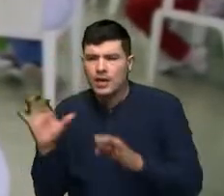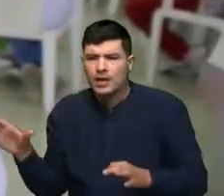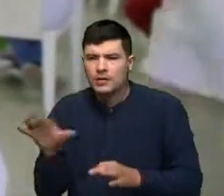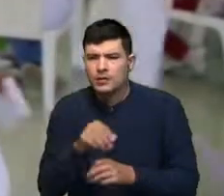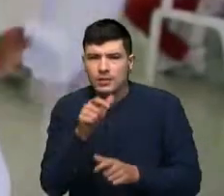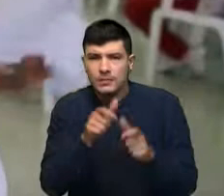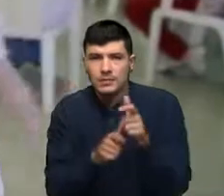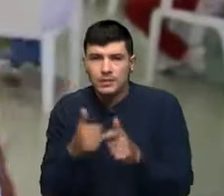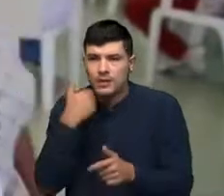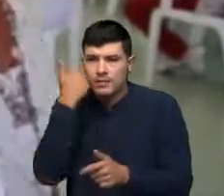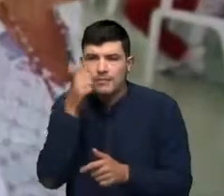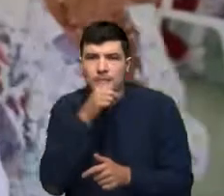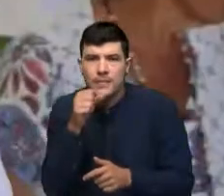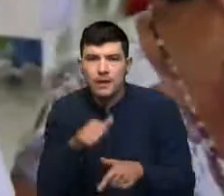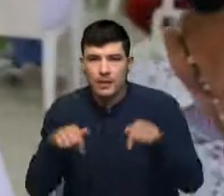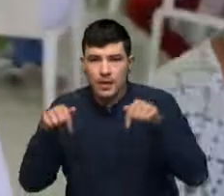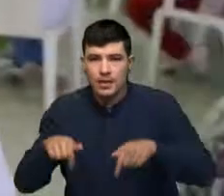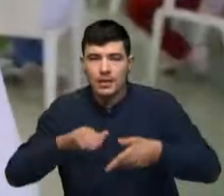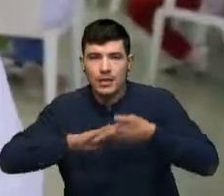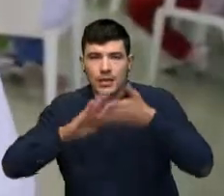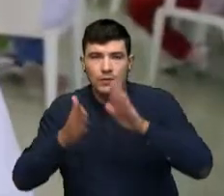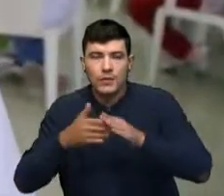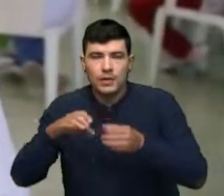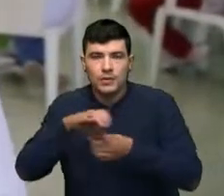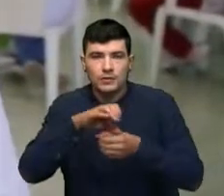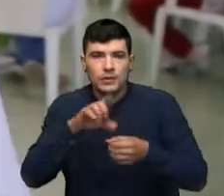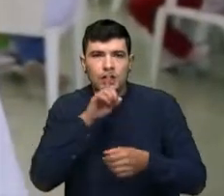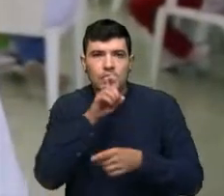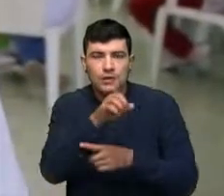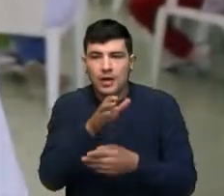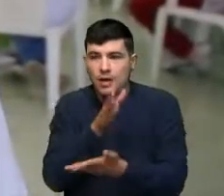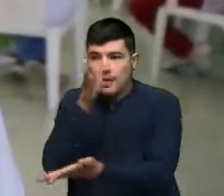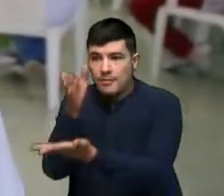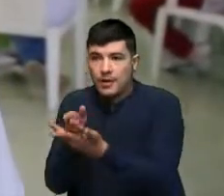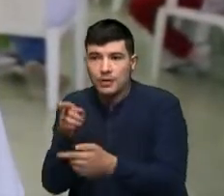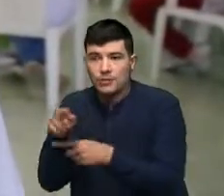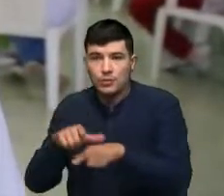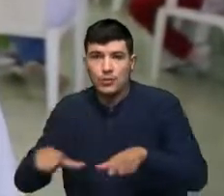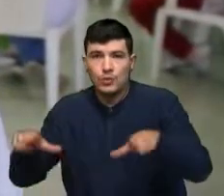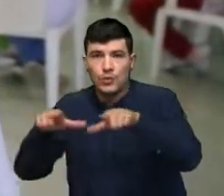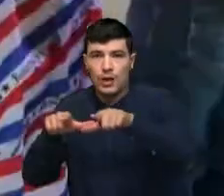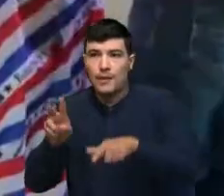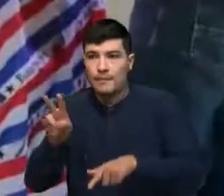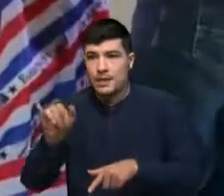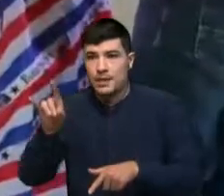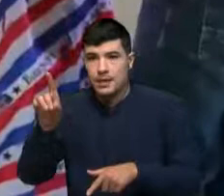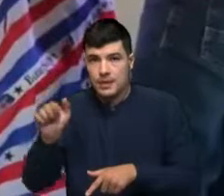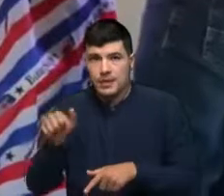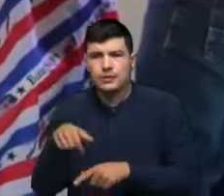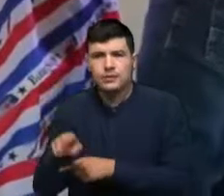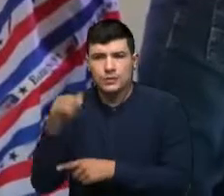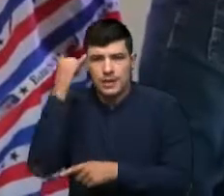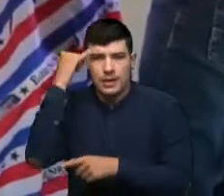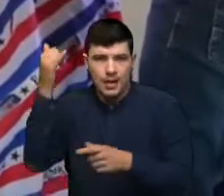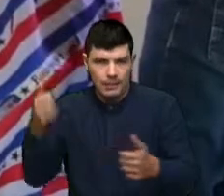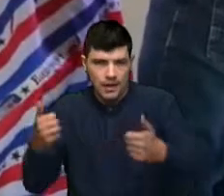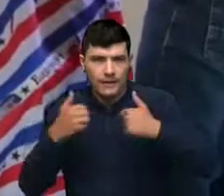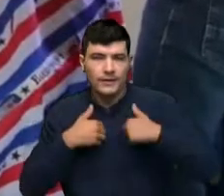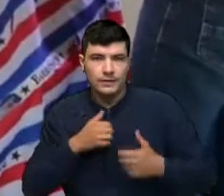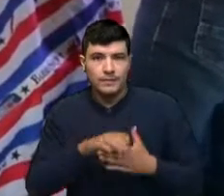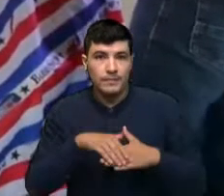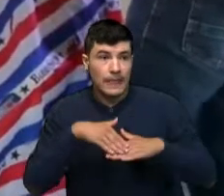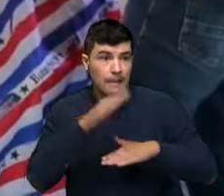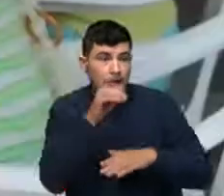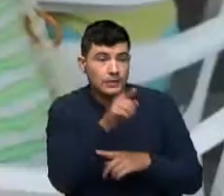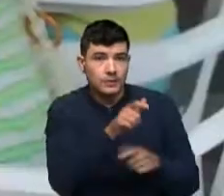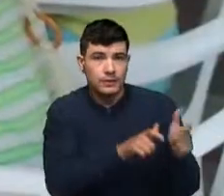población vulnerable de bucaramanga que asisten a nuestro centro vía y pues la idea es que se beneficien para la mayoría de